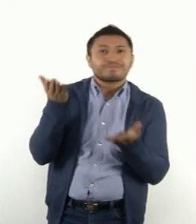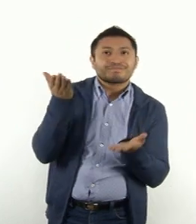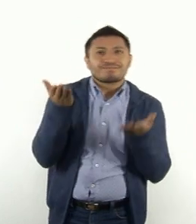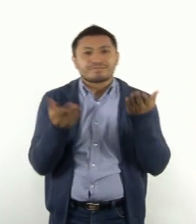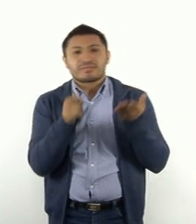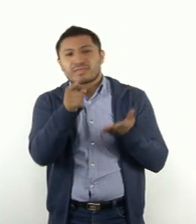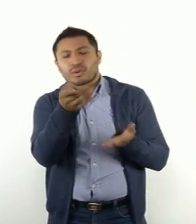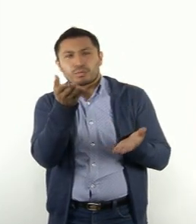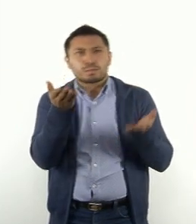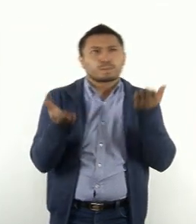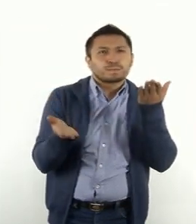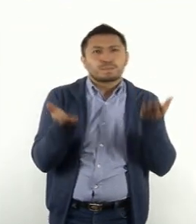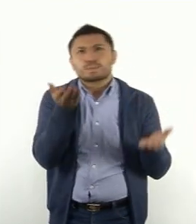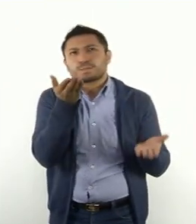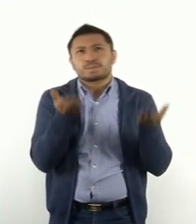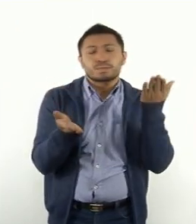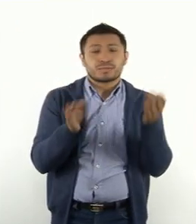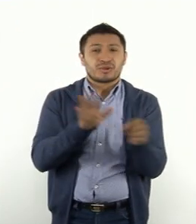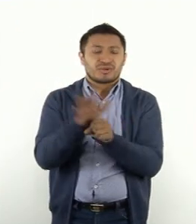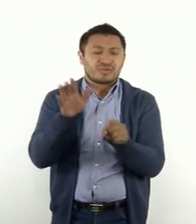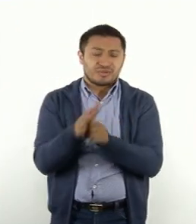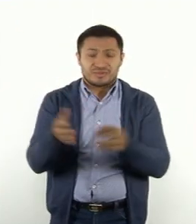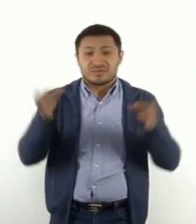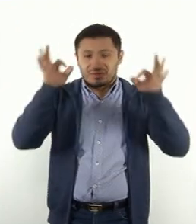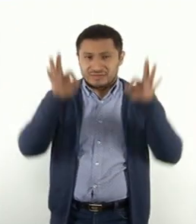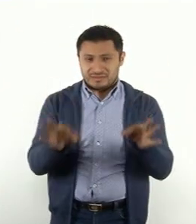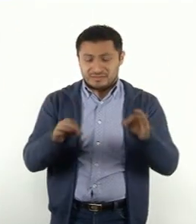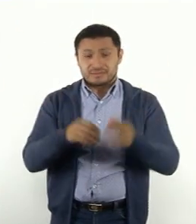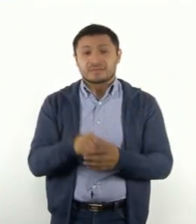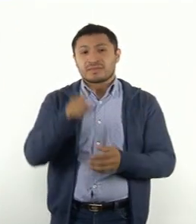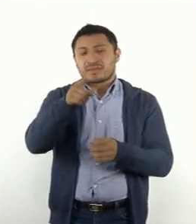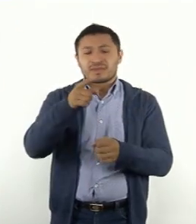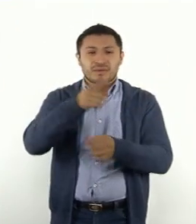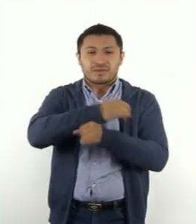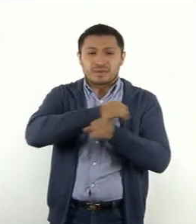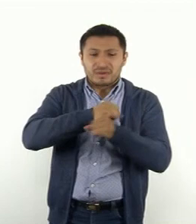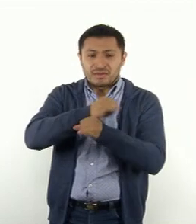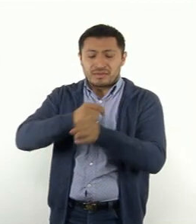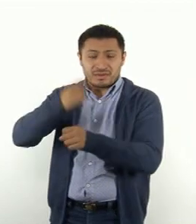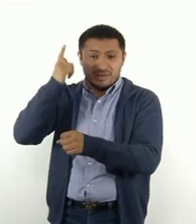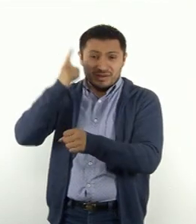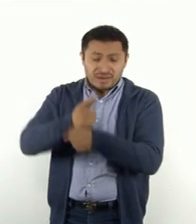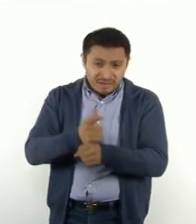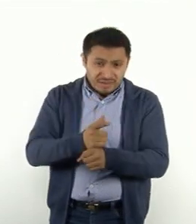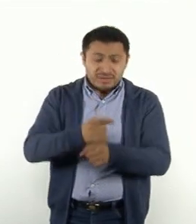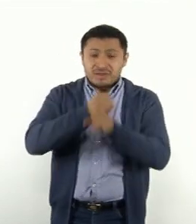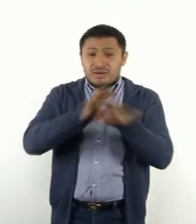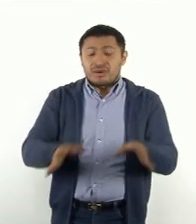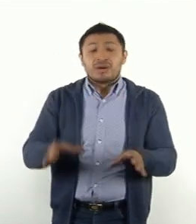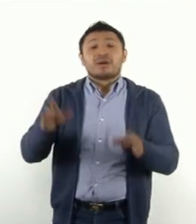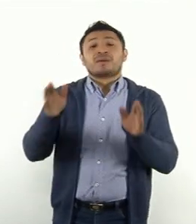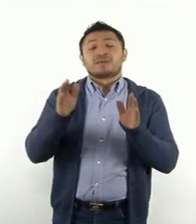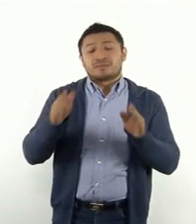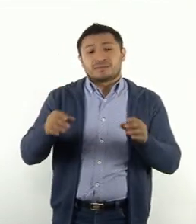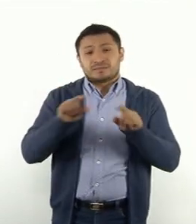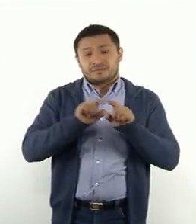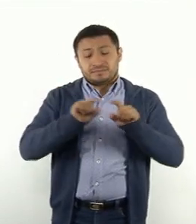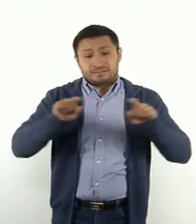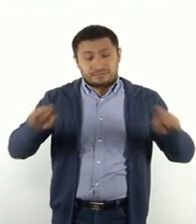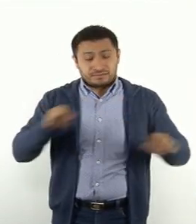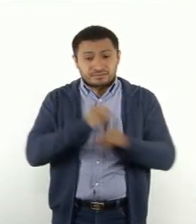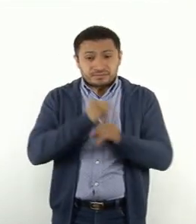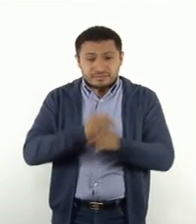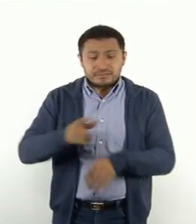los que no lo son. Encontrarán más información en las páginas oficiales del gobierno mexicano, el